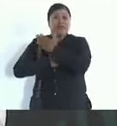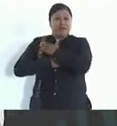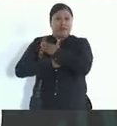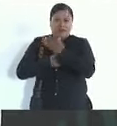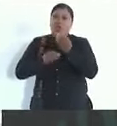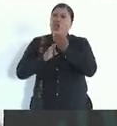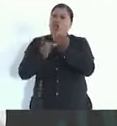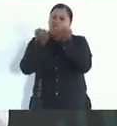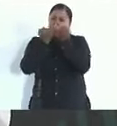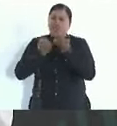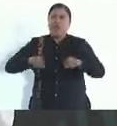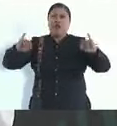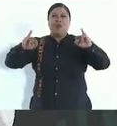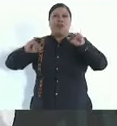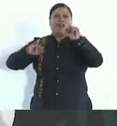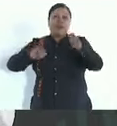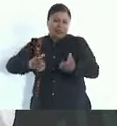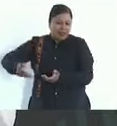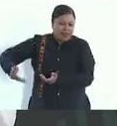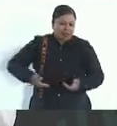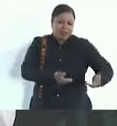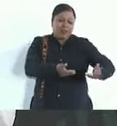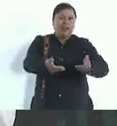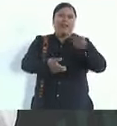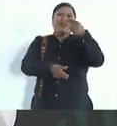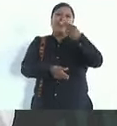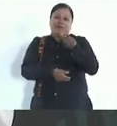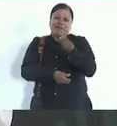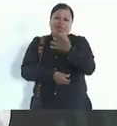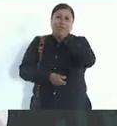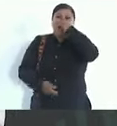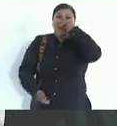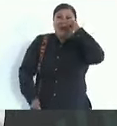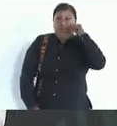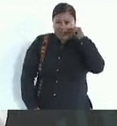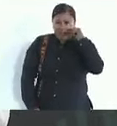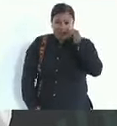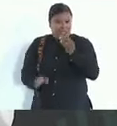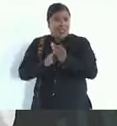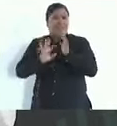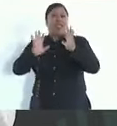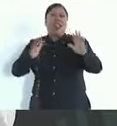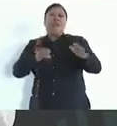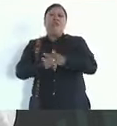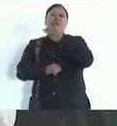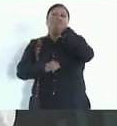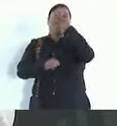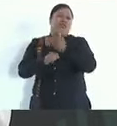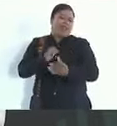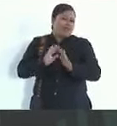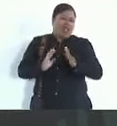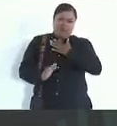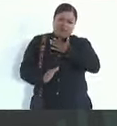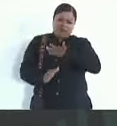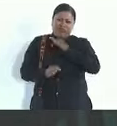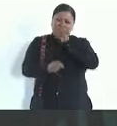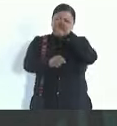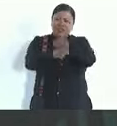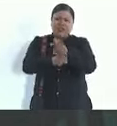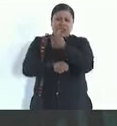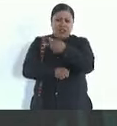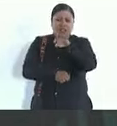inauguren este camino de Benito Juárez, ya que por fin se hace justicia a Guelatao y